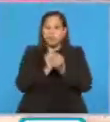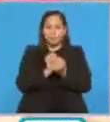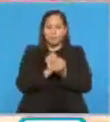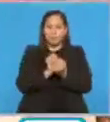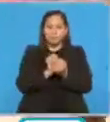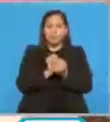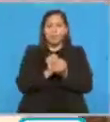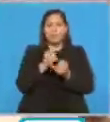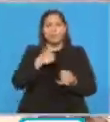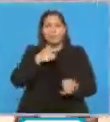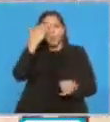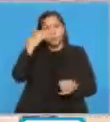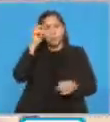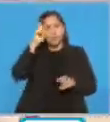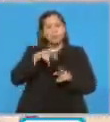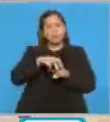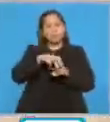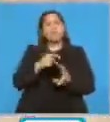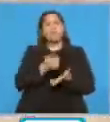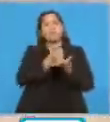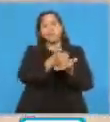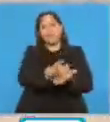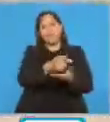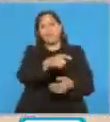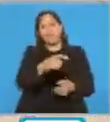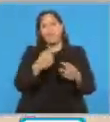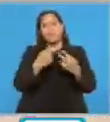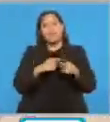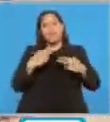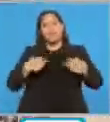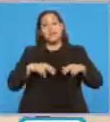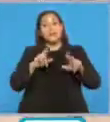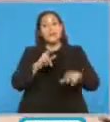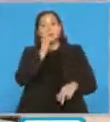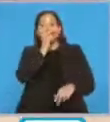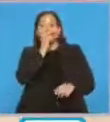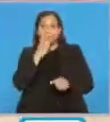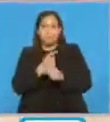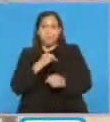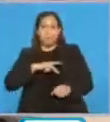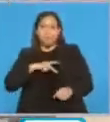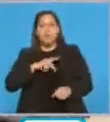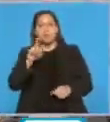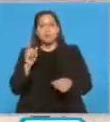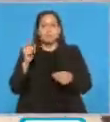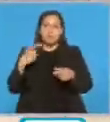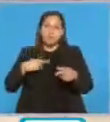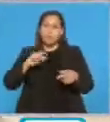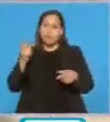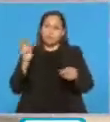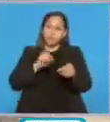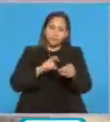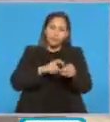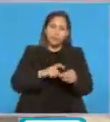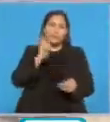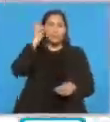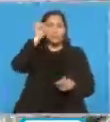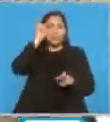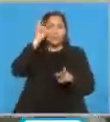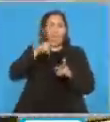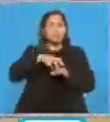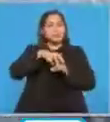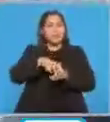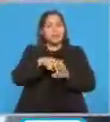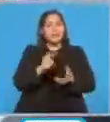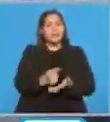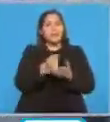y pues yo sabía que la equinoterapia le podía ayudar y empecé rehabilitando a mi papá, y de ahí mucha gente se fue sumando. La equinoterapia es como un auxiliar